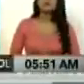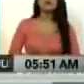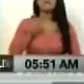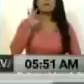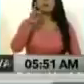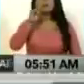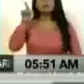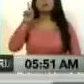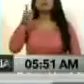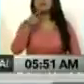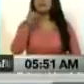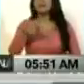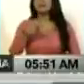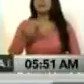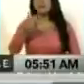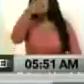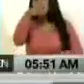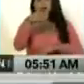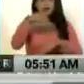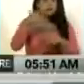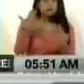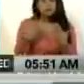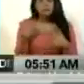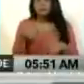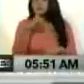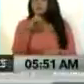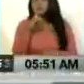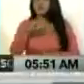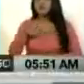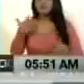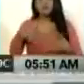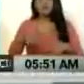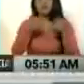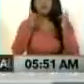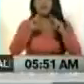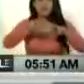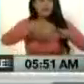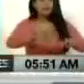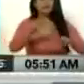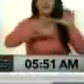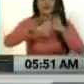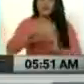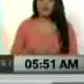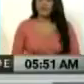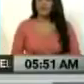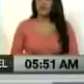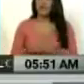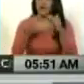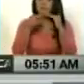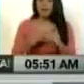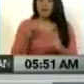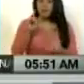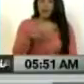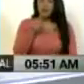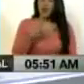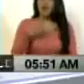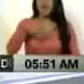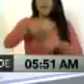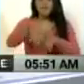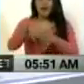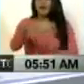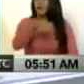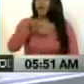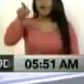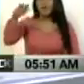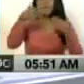parte entonces, la delincuencia golpea la labor científica y contra los extranjeros, que lo refleja hoy el Nacional sobre la marcha que se realizó en